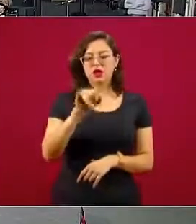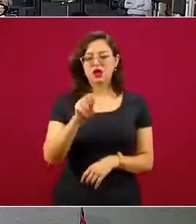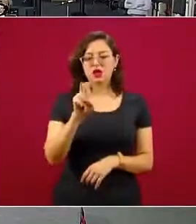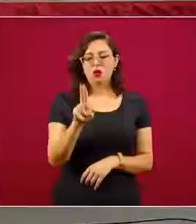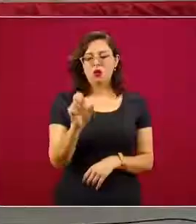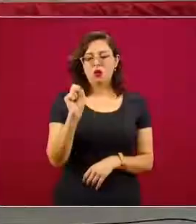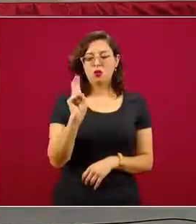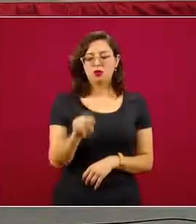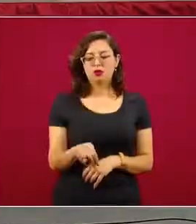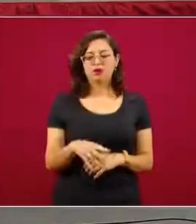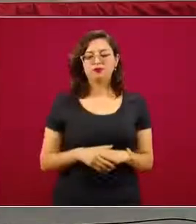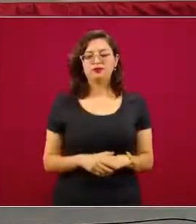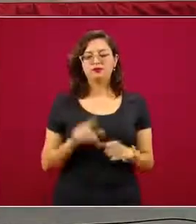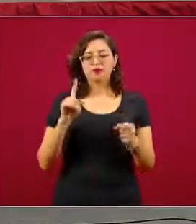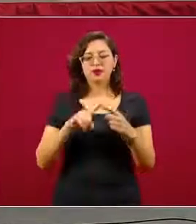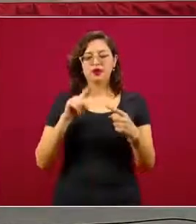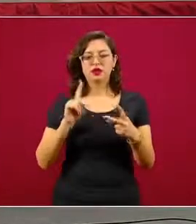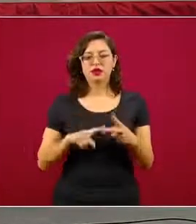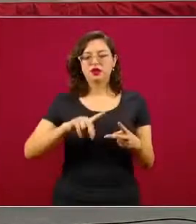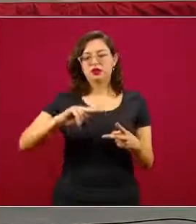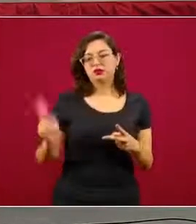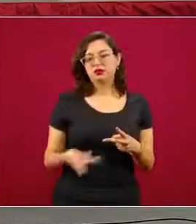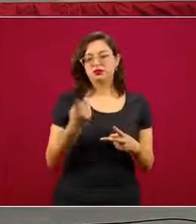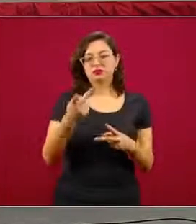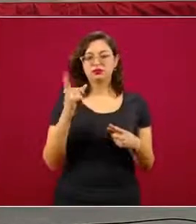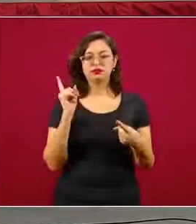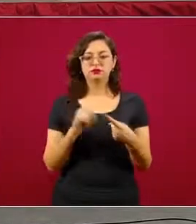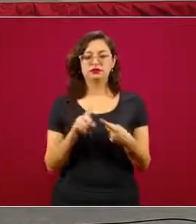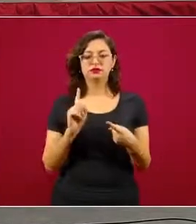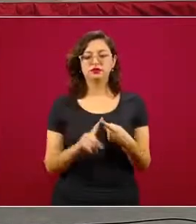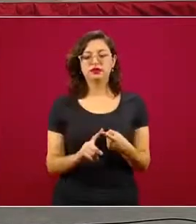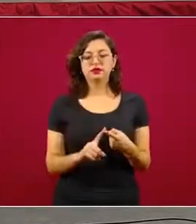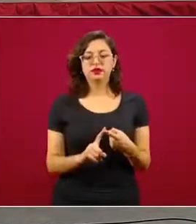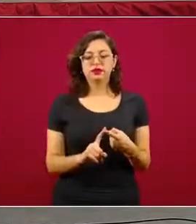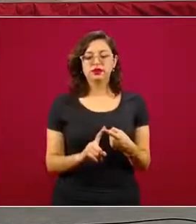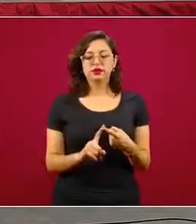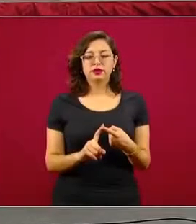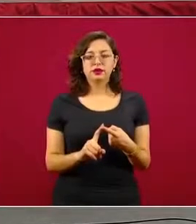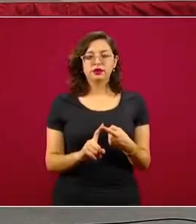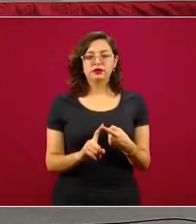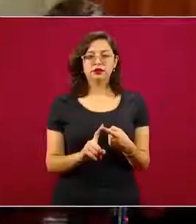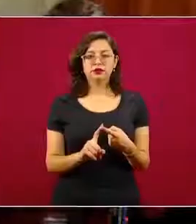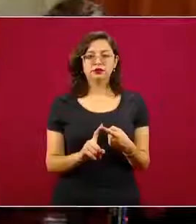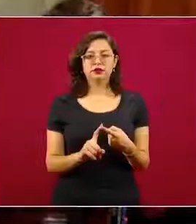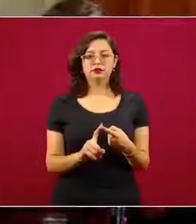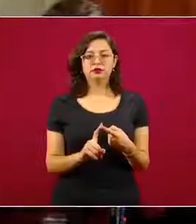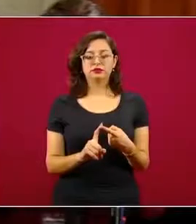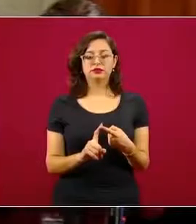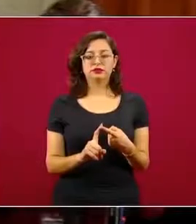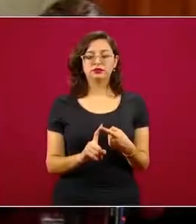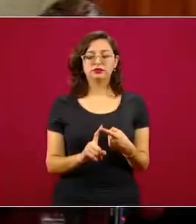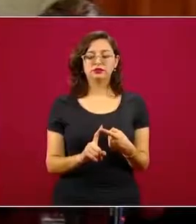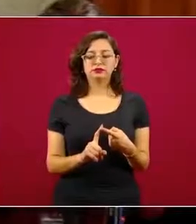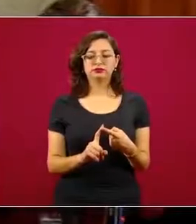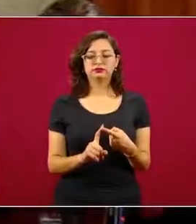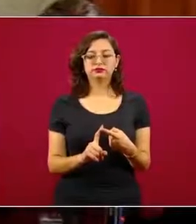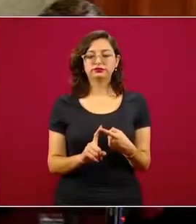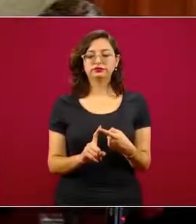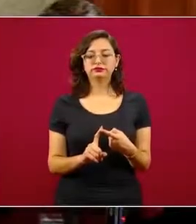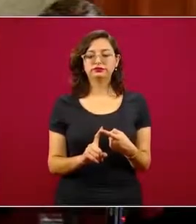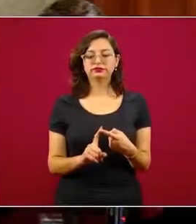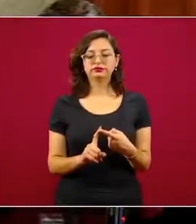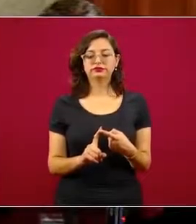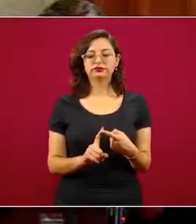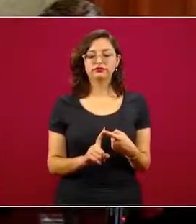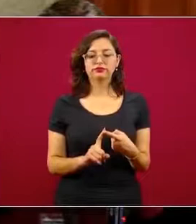Grupo Pantón. Dos preguntas rápidas. La primera, hemos hecho una investigación precisamente de, y aunque ya ha tocado el